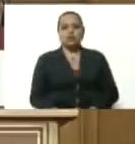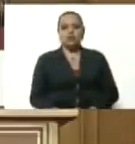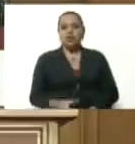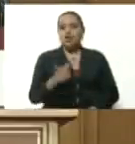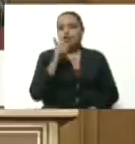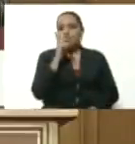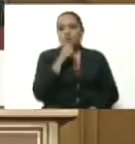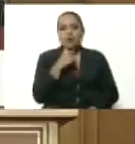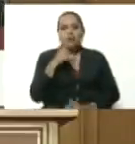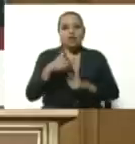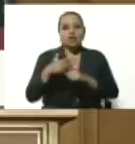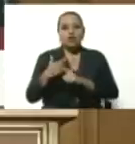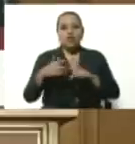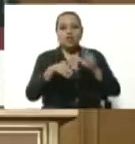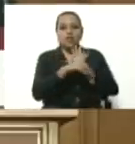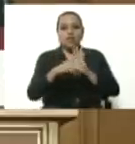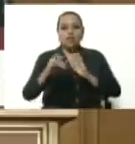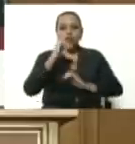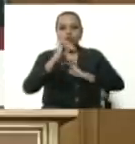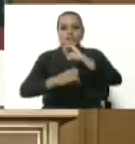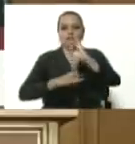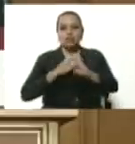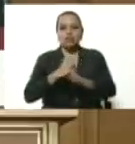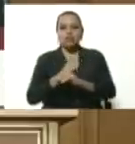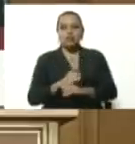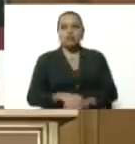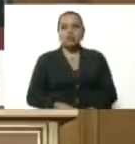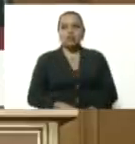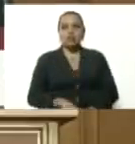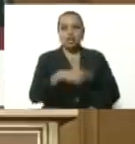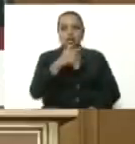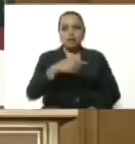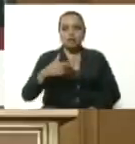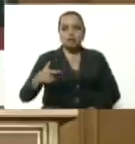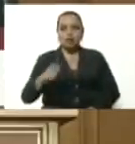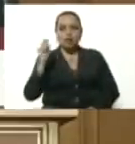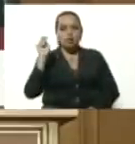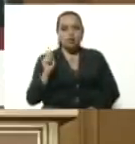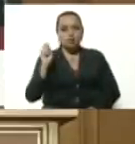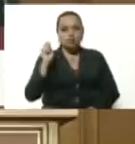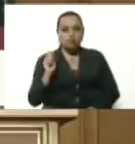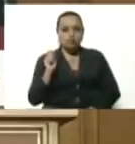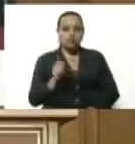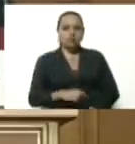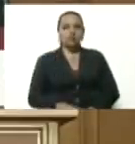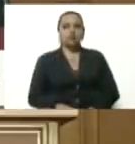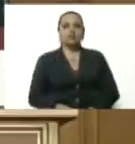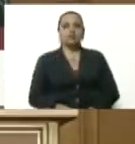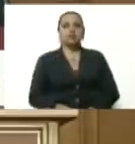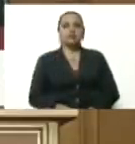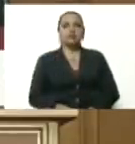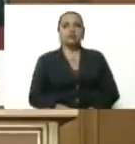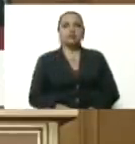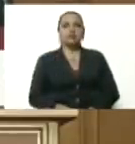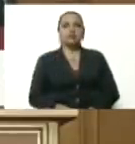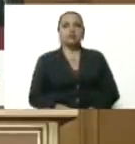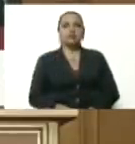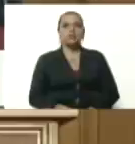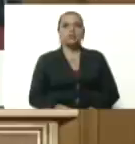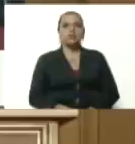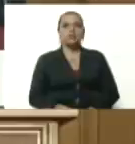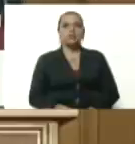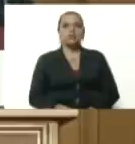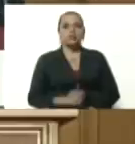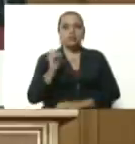derecho internacional de los parlamentarios, de las parlamentarias y de los parlamentos.